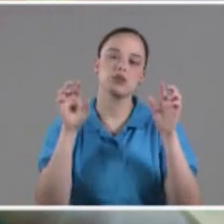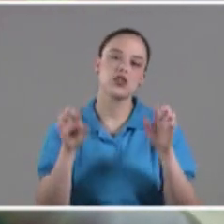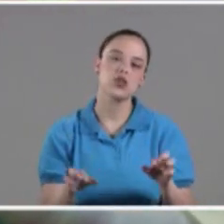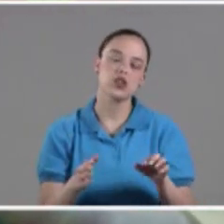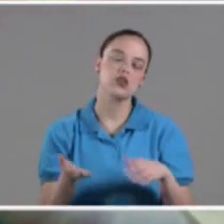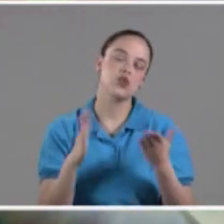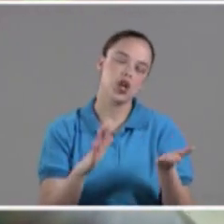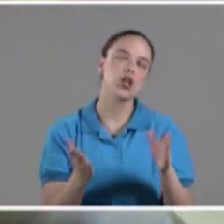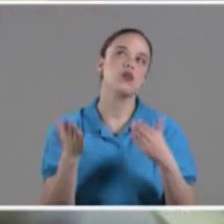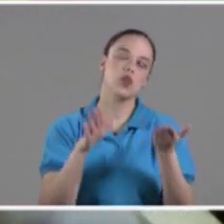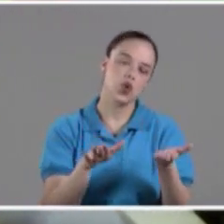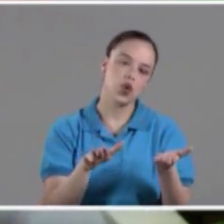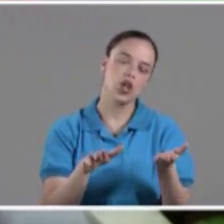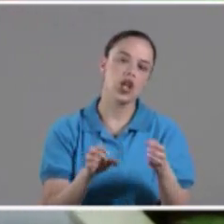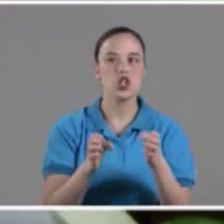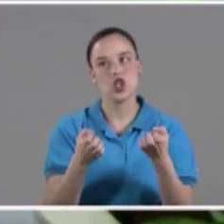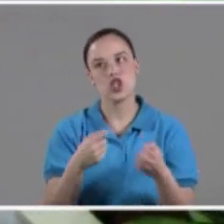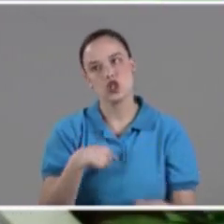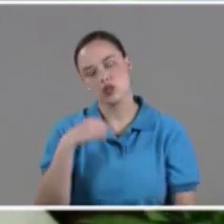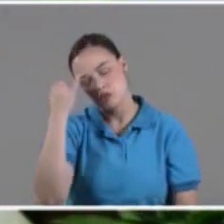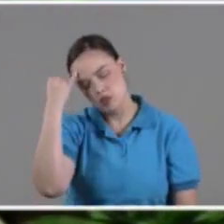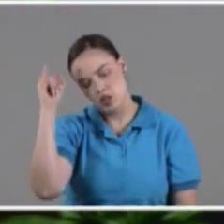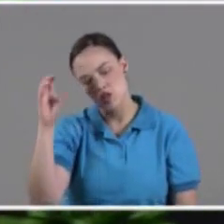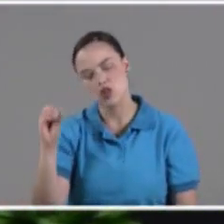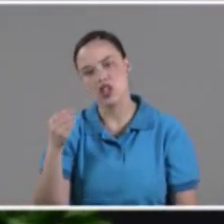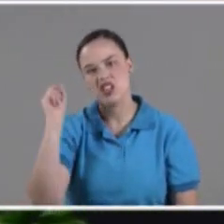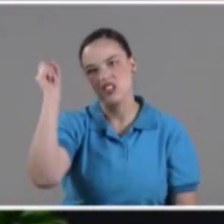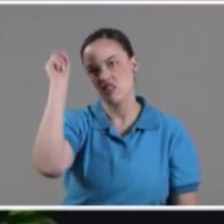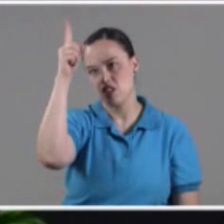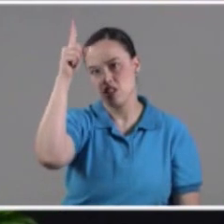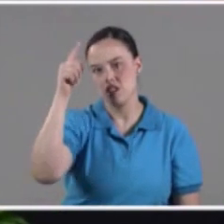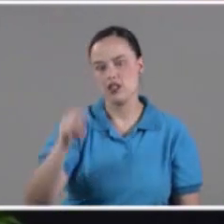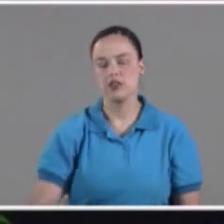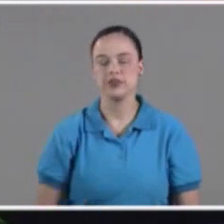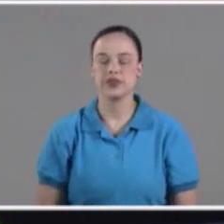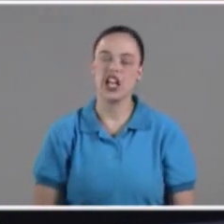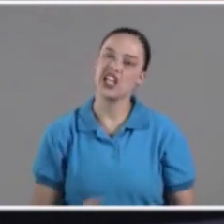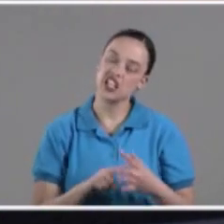Entonces yo imagino que al principio de la vida